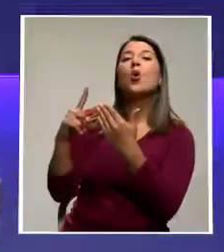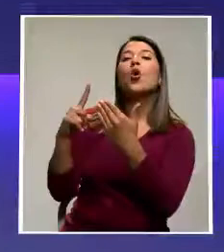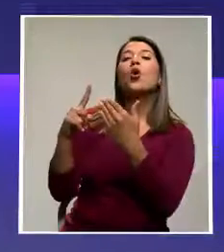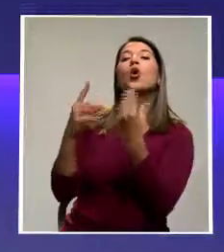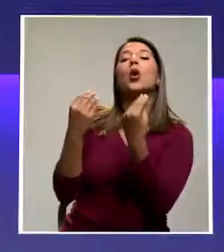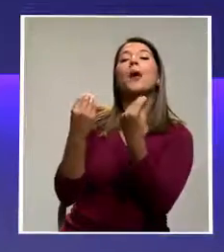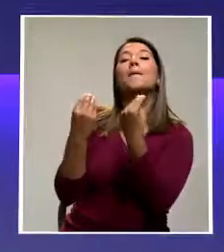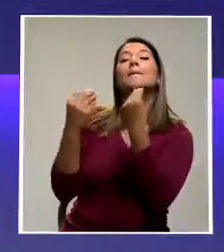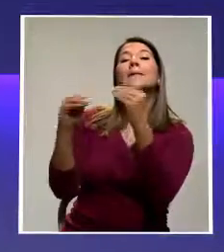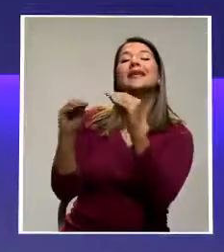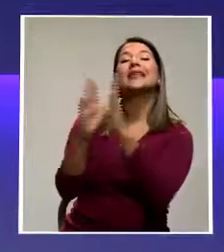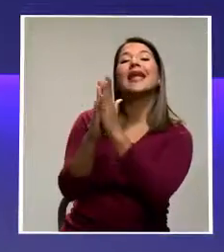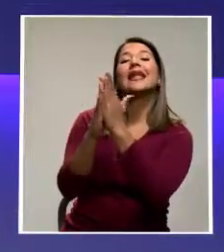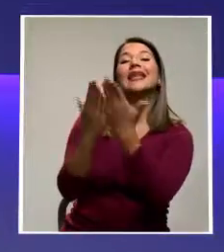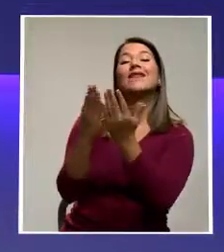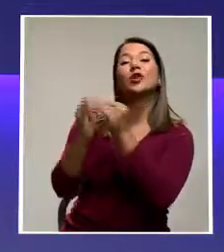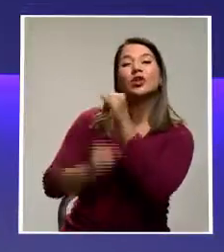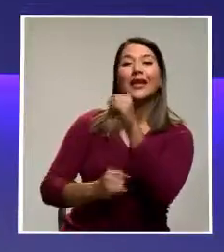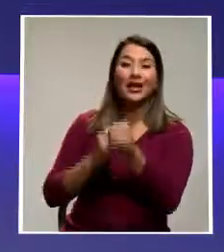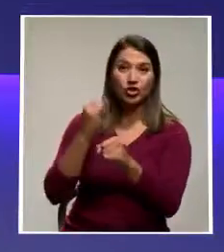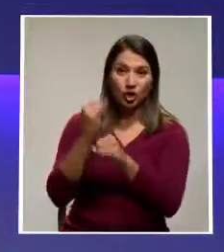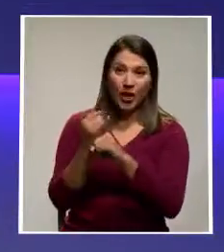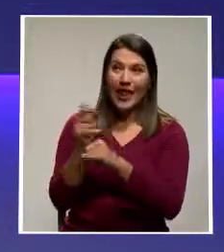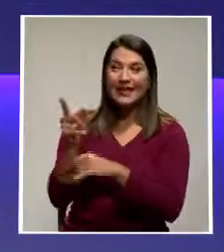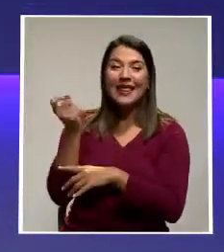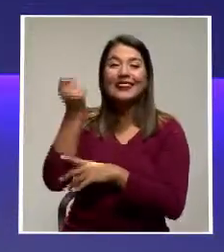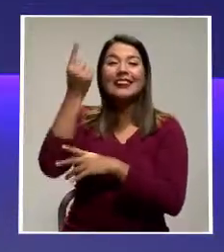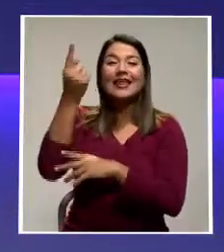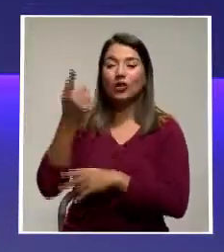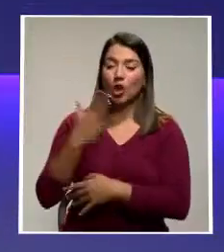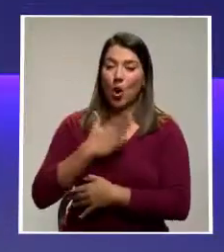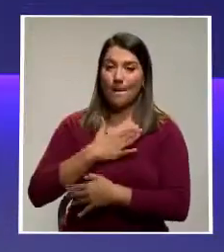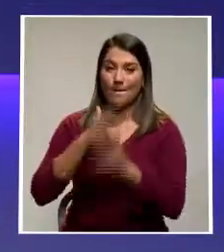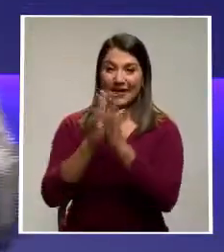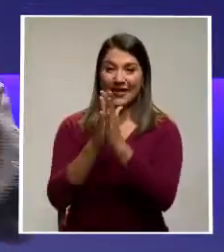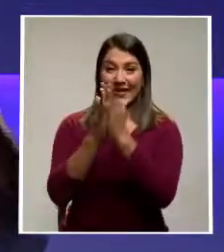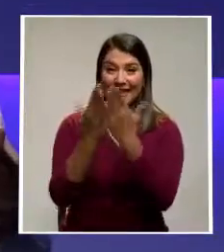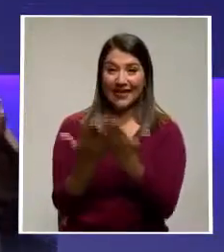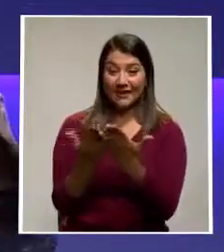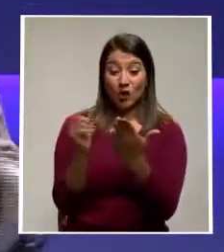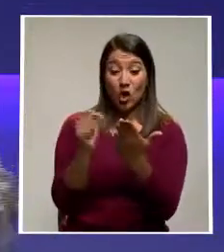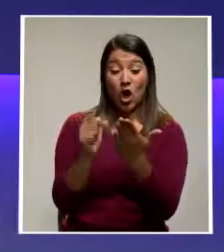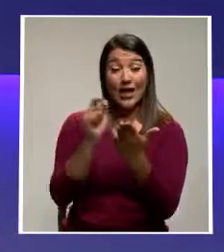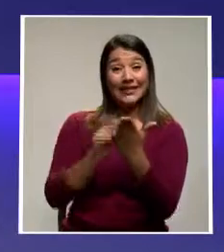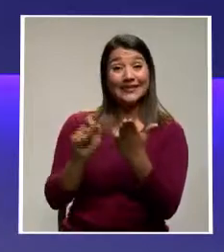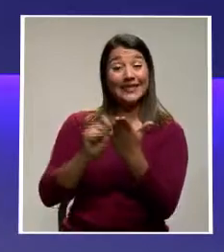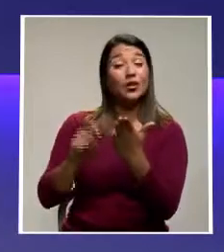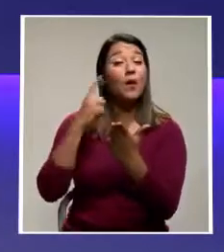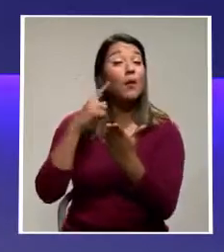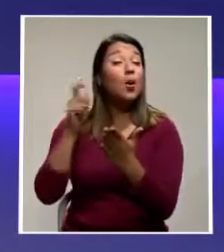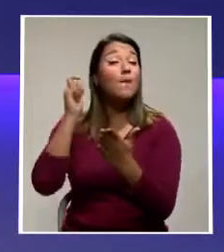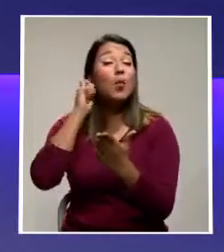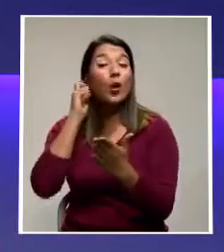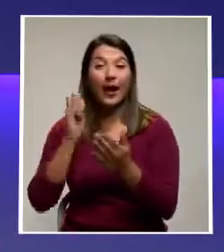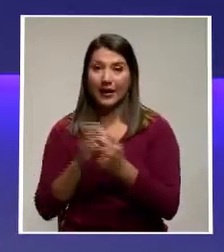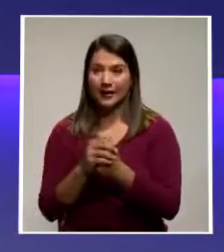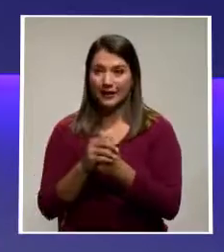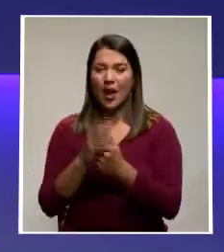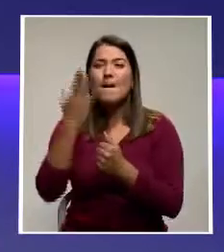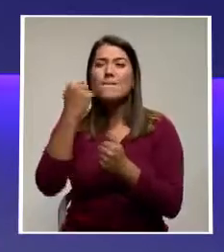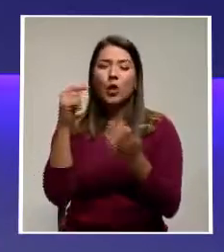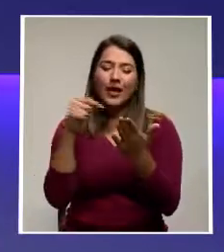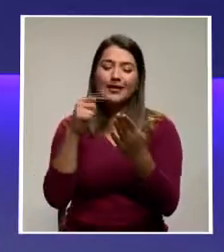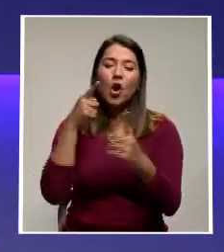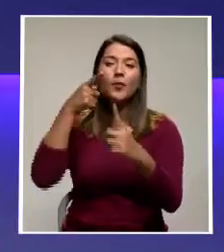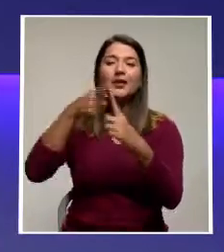apuesta en relación con las antologías femeninas, porque las antologías femeninas no es mostrar un producto acabado, es mostrar un